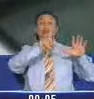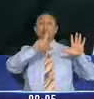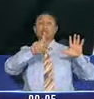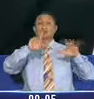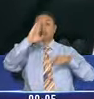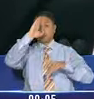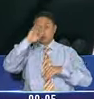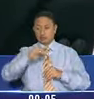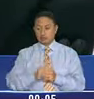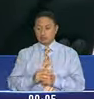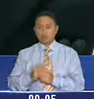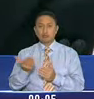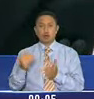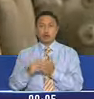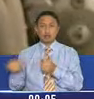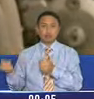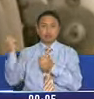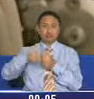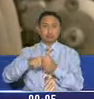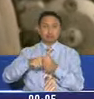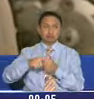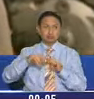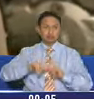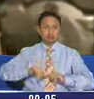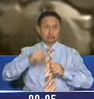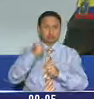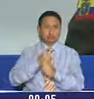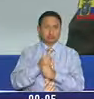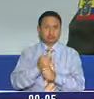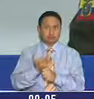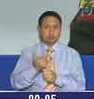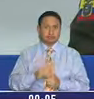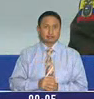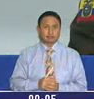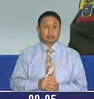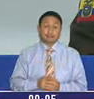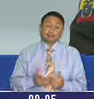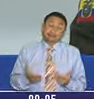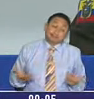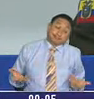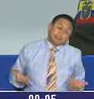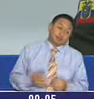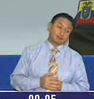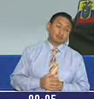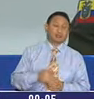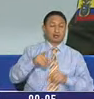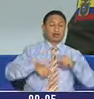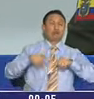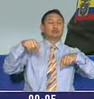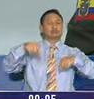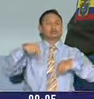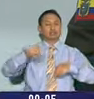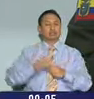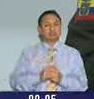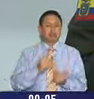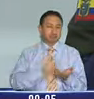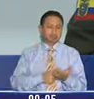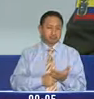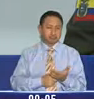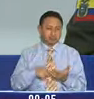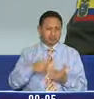servidores policiales sean reintegrados a las filas de la institución. Sin duda habrá casos que se deberán ser de estudio